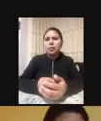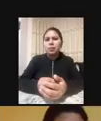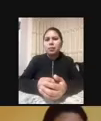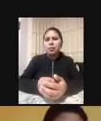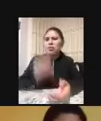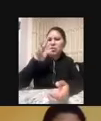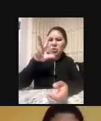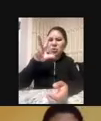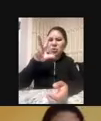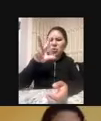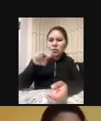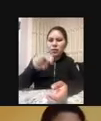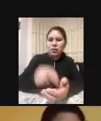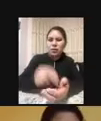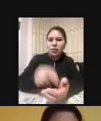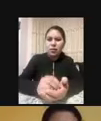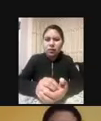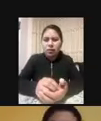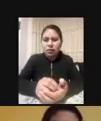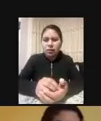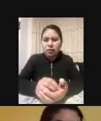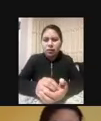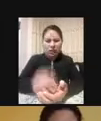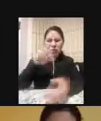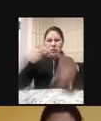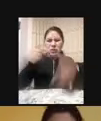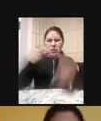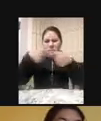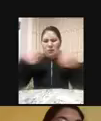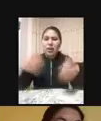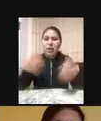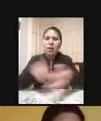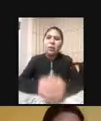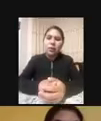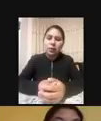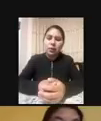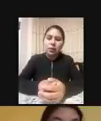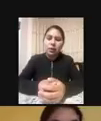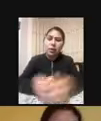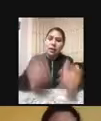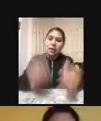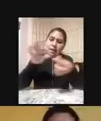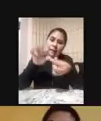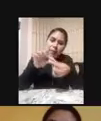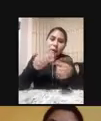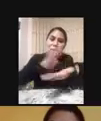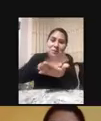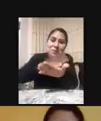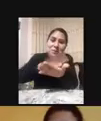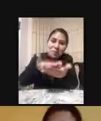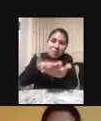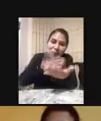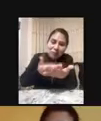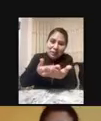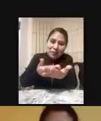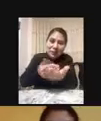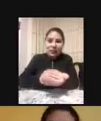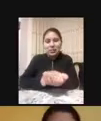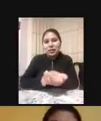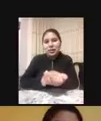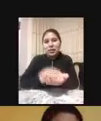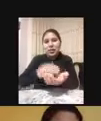lesivos al olfato, que no sean irritantes. Podemos usar el clavo de olor, la canela, perfumes, condimentos que están a nuestro